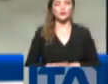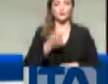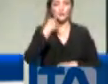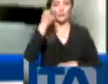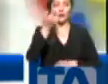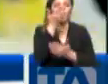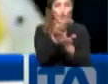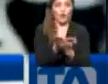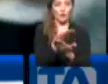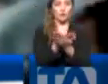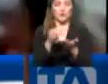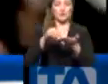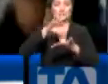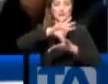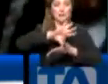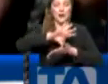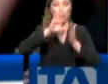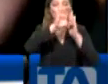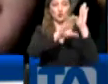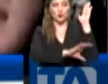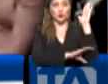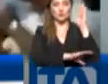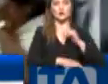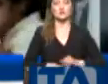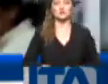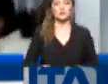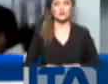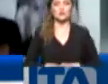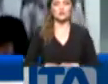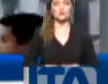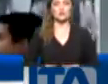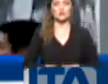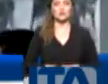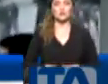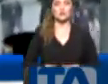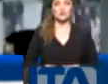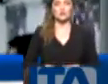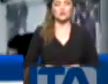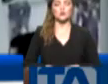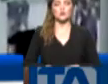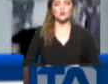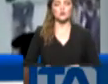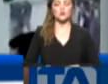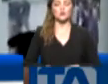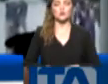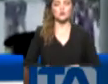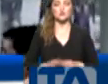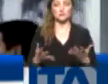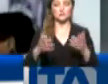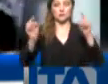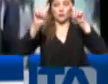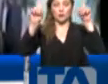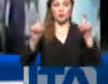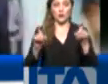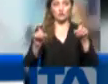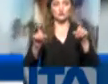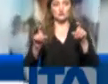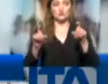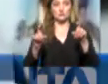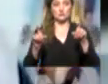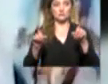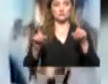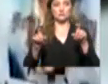que planteará una asamblea constituyente. Si quieren una consulta popular, que